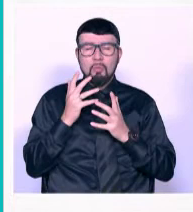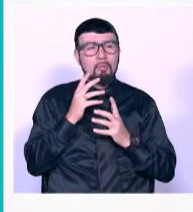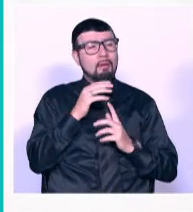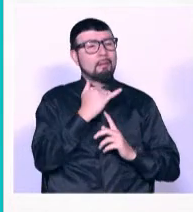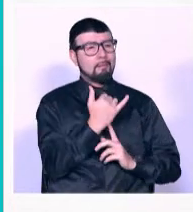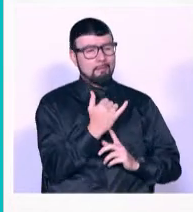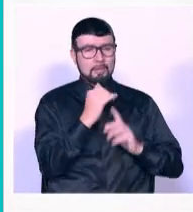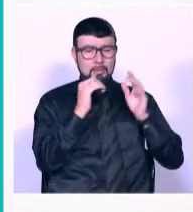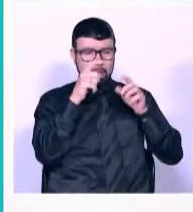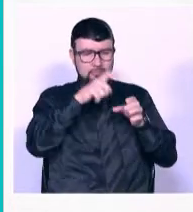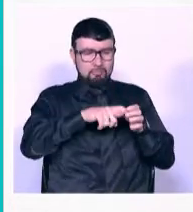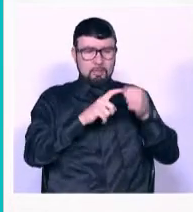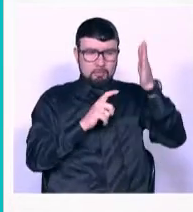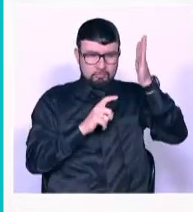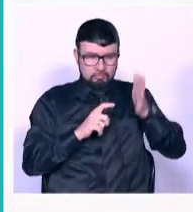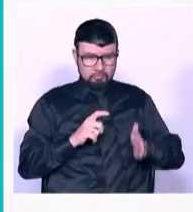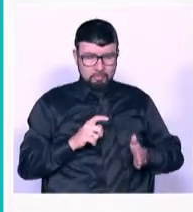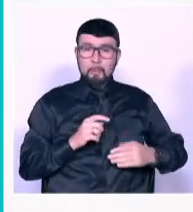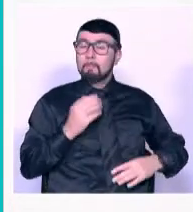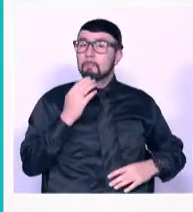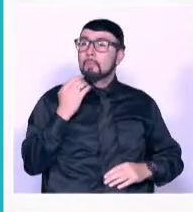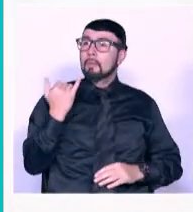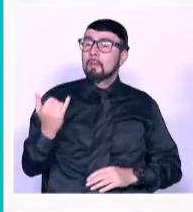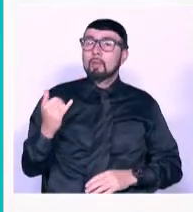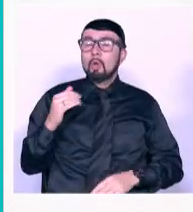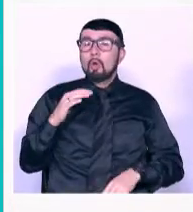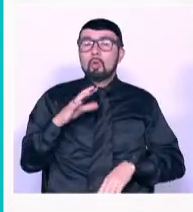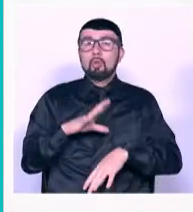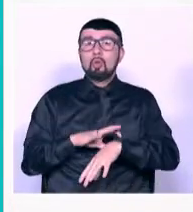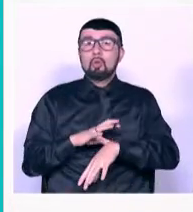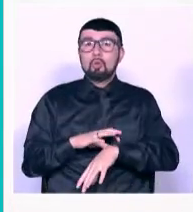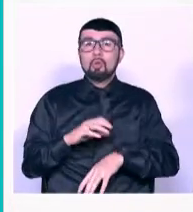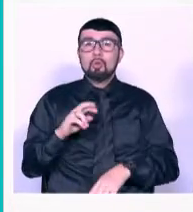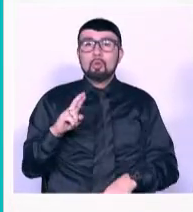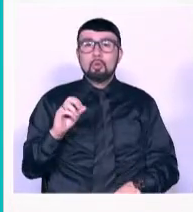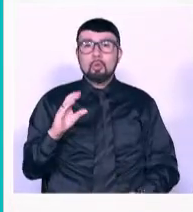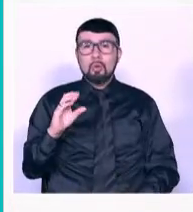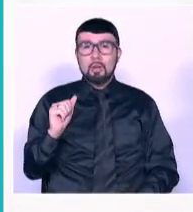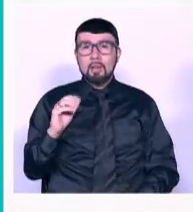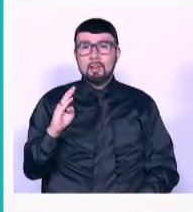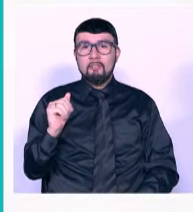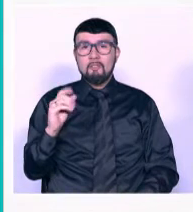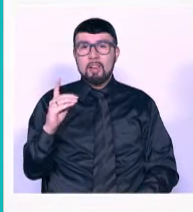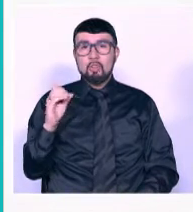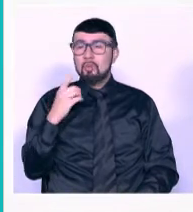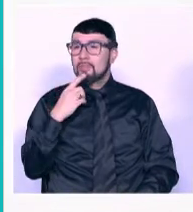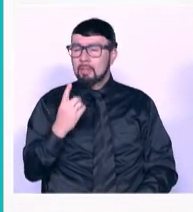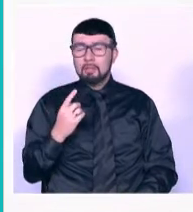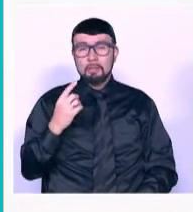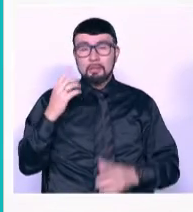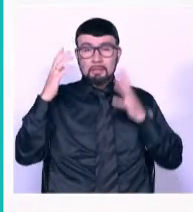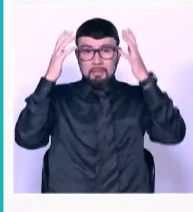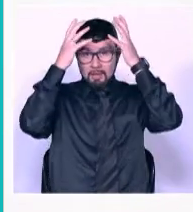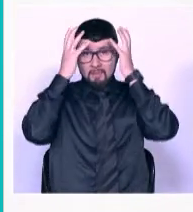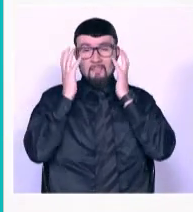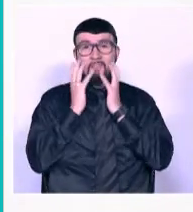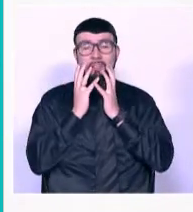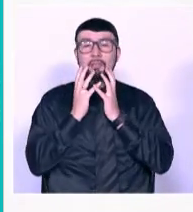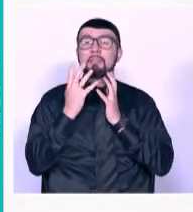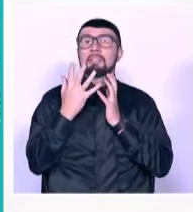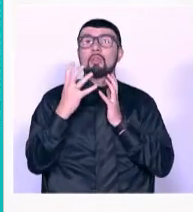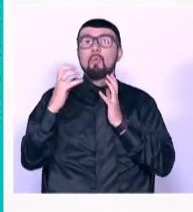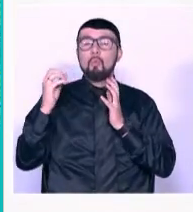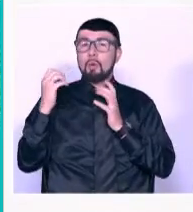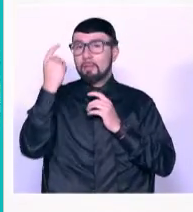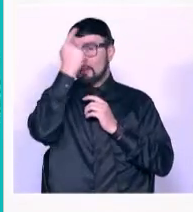Rocabado dice que la cabeza tiene 50% para la cara y 50% para la parte posterior.